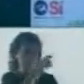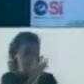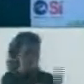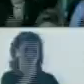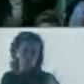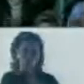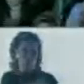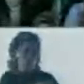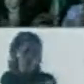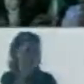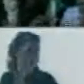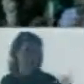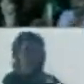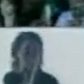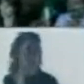jóvenes.